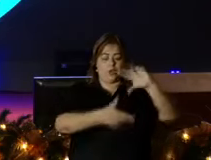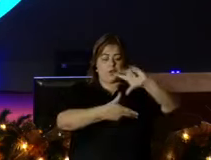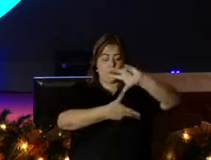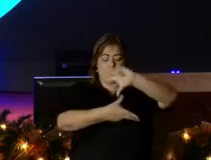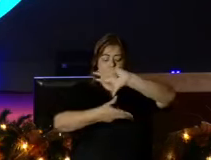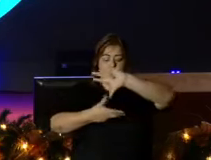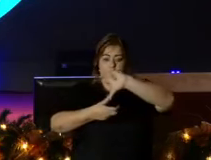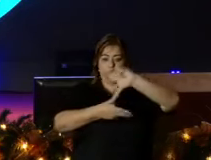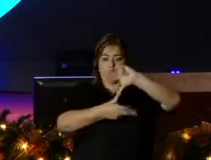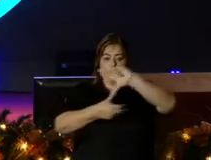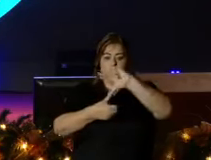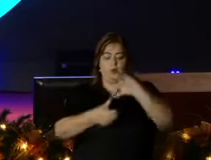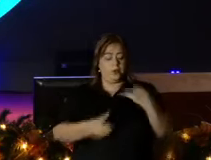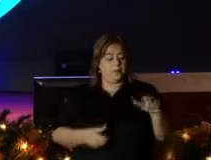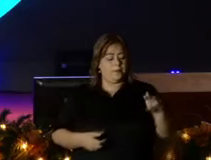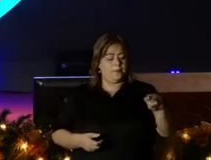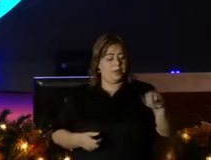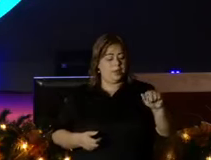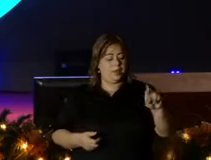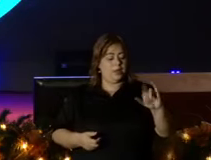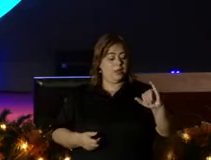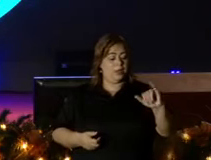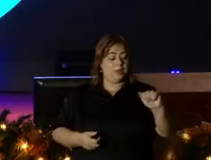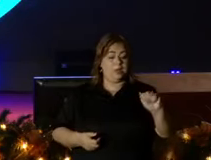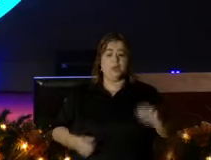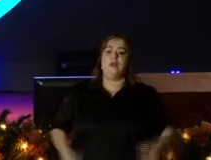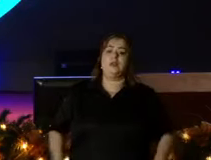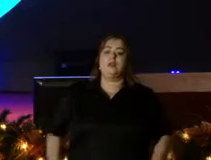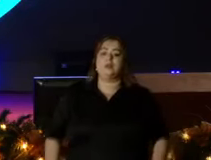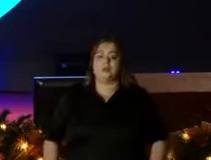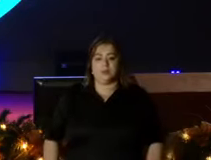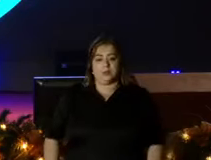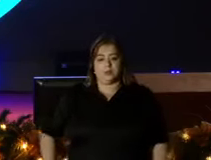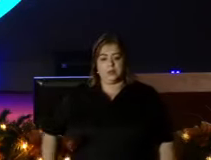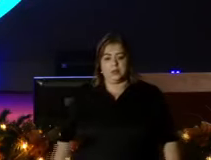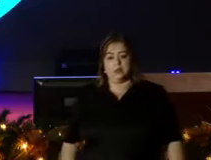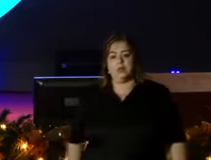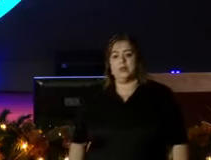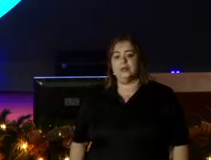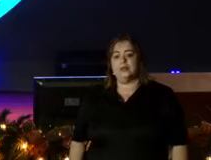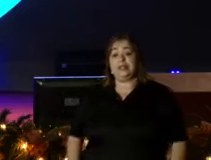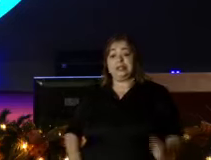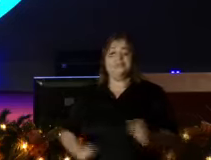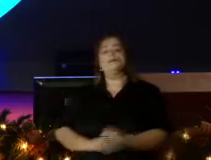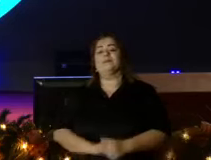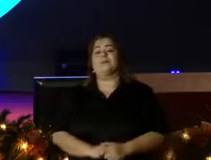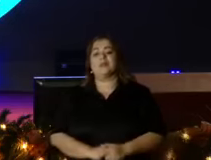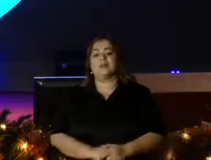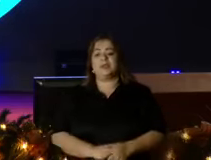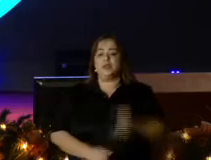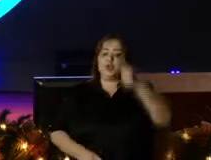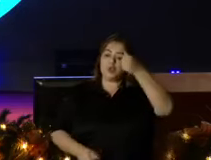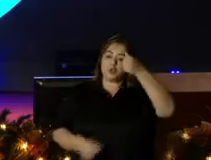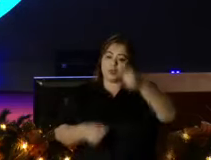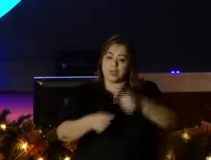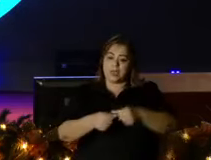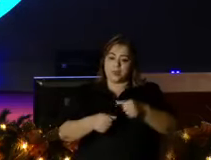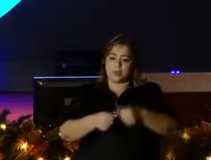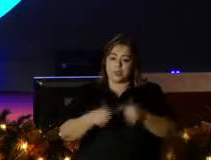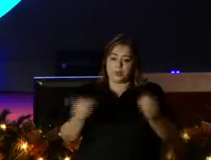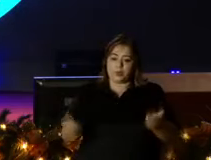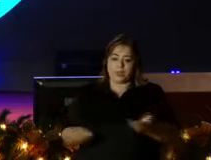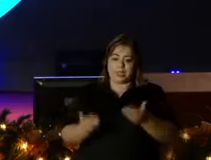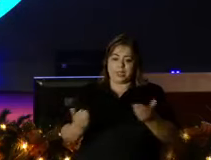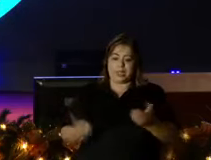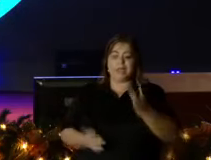septiembre 17 y el 20 María pasó y nos visitó. Yo me acuerdo que en ese culto, pastora, se fueron